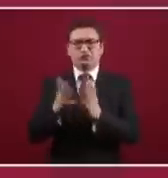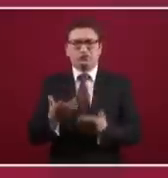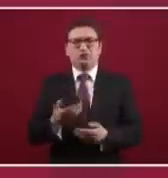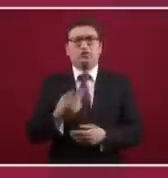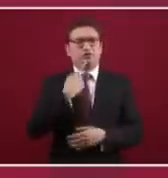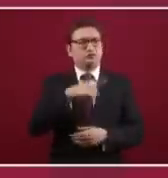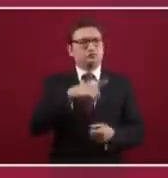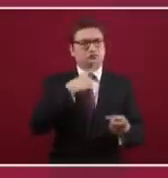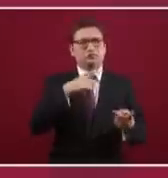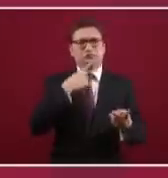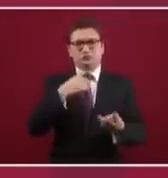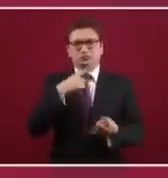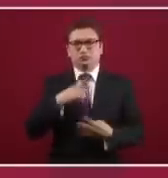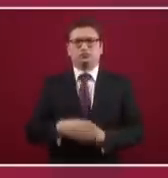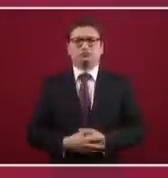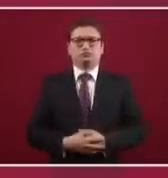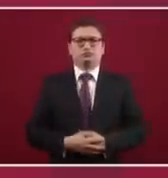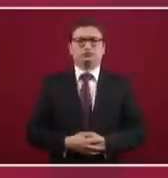denunciando,